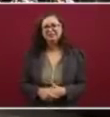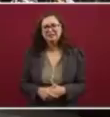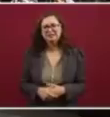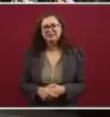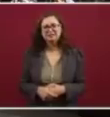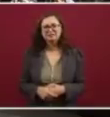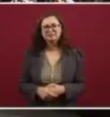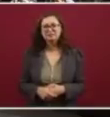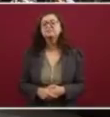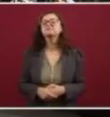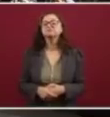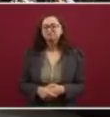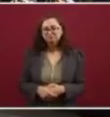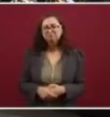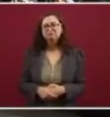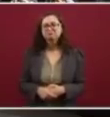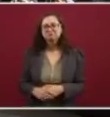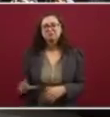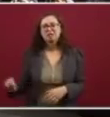Pues sí.